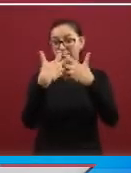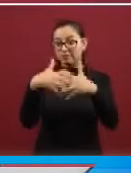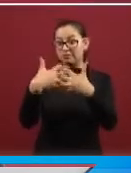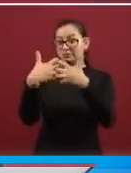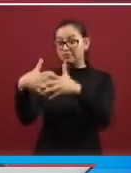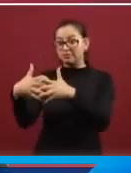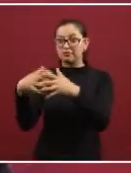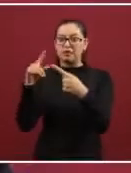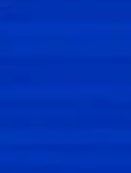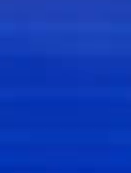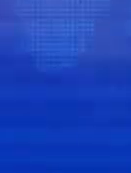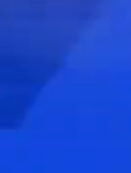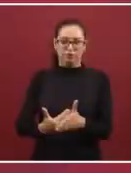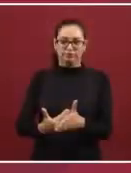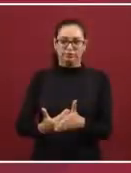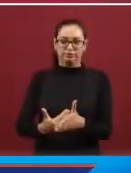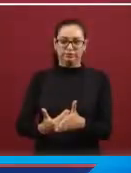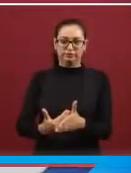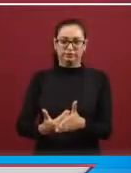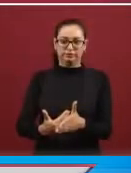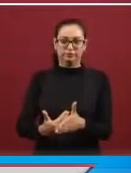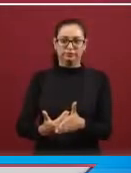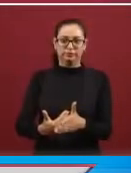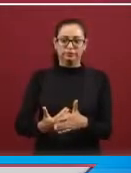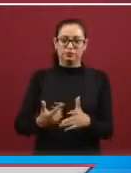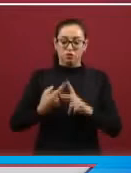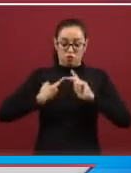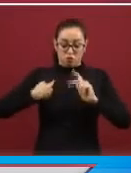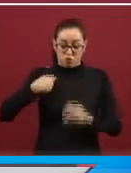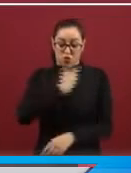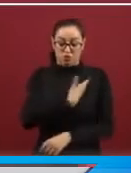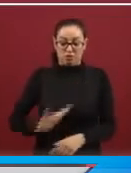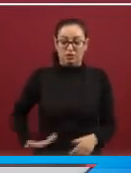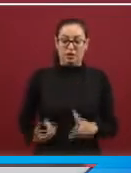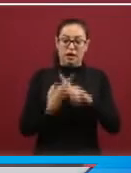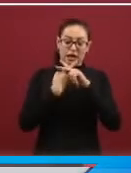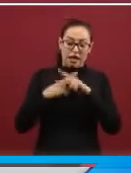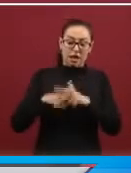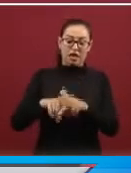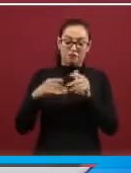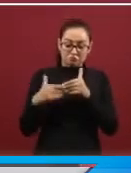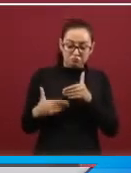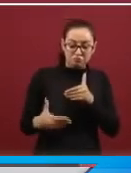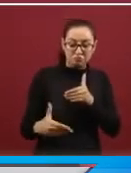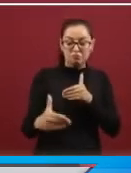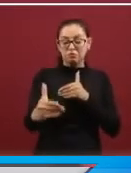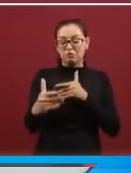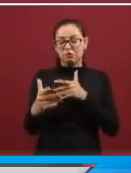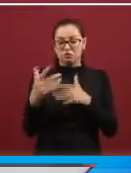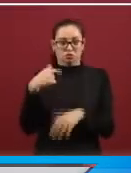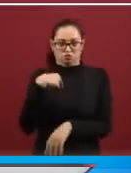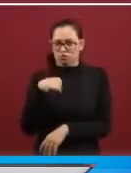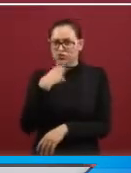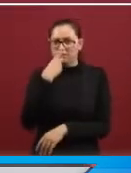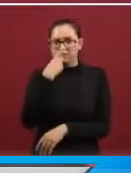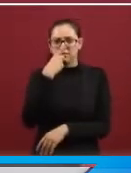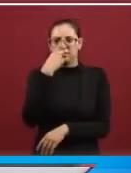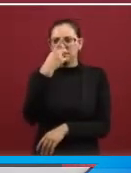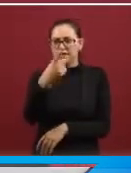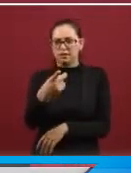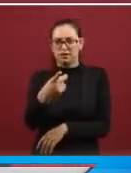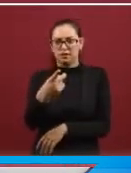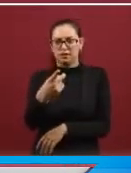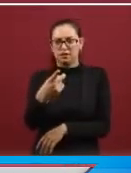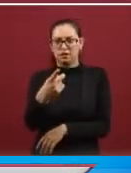los gasoductos. Rondas petroleras. Es que no podemos convocar a